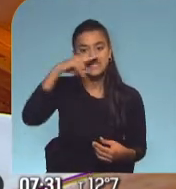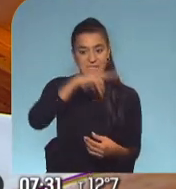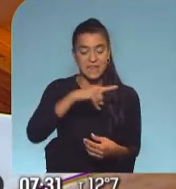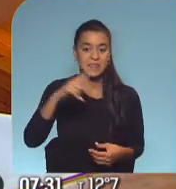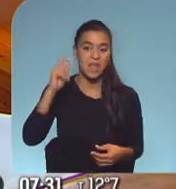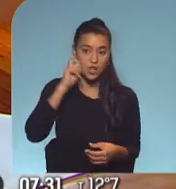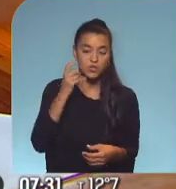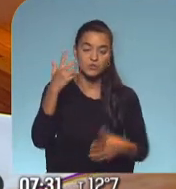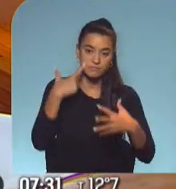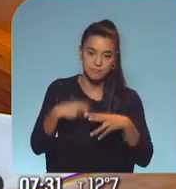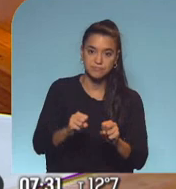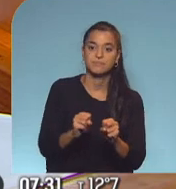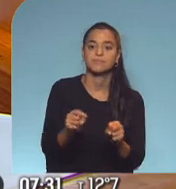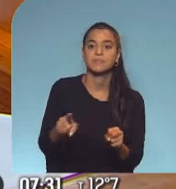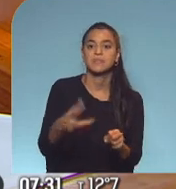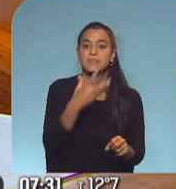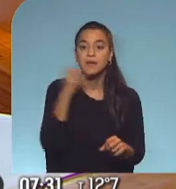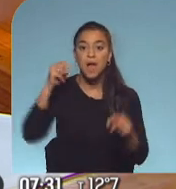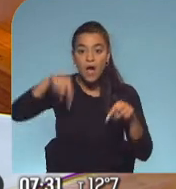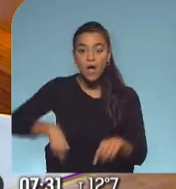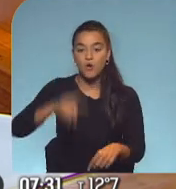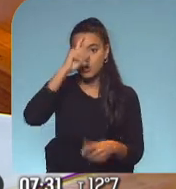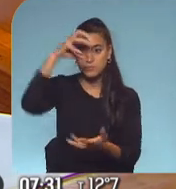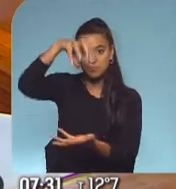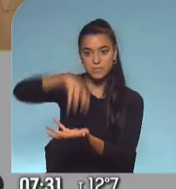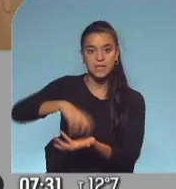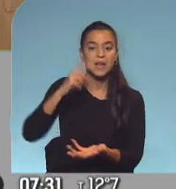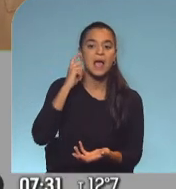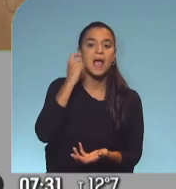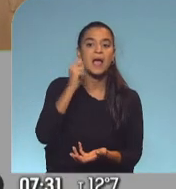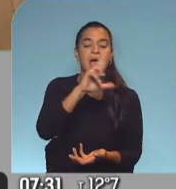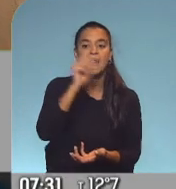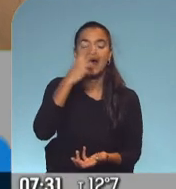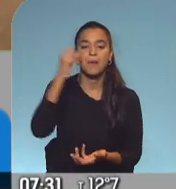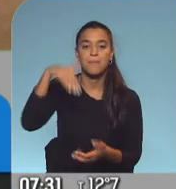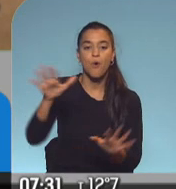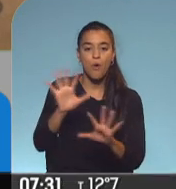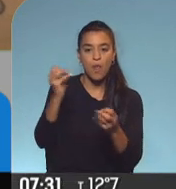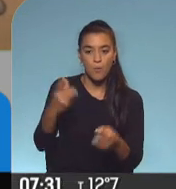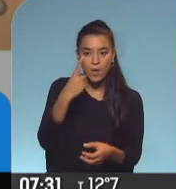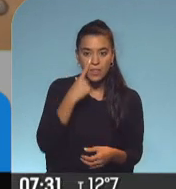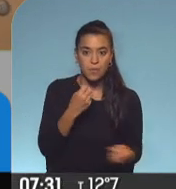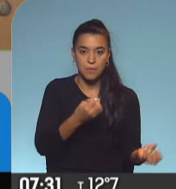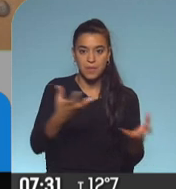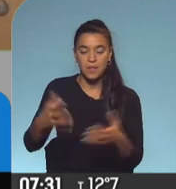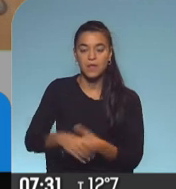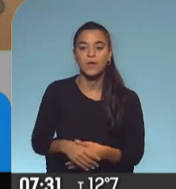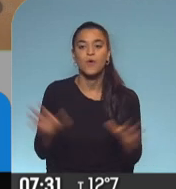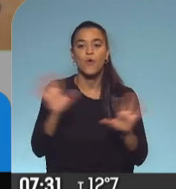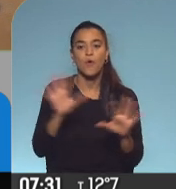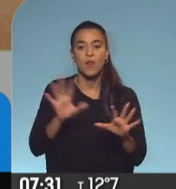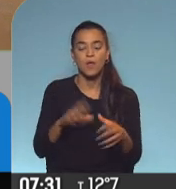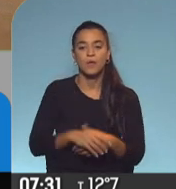años que finalmente fue recuperada tras el secuestro. Vamos al Hospital Garrahan. Flor Rodríguez, ¿cómo estás? Bienvenida, buen día. Sí, hola